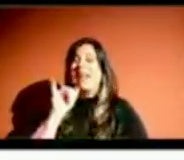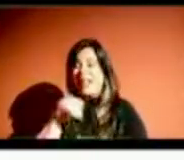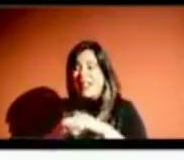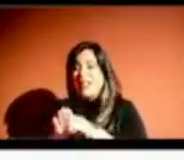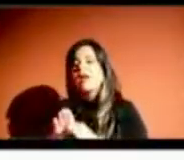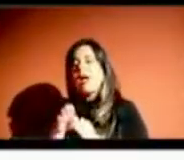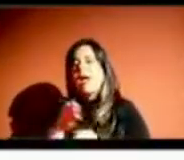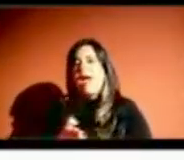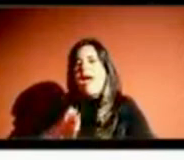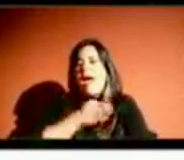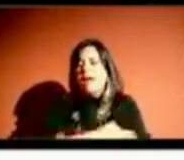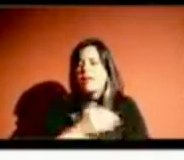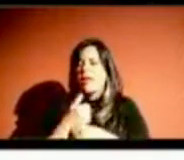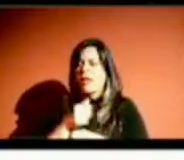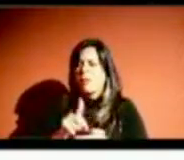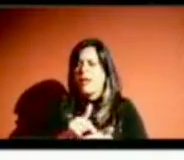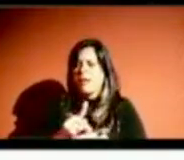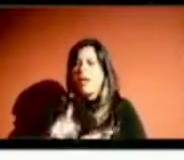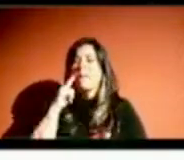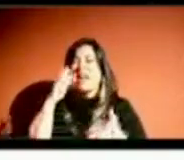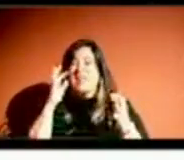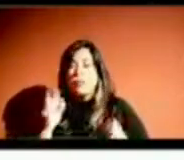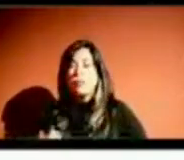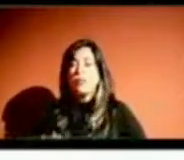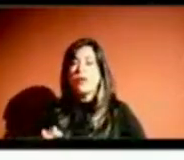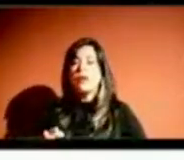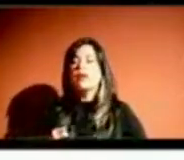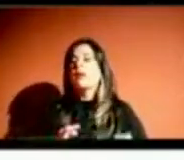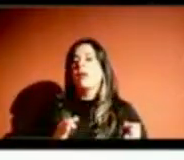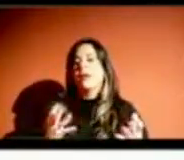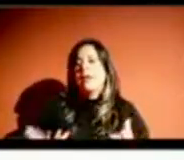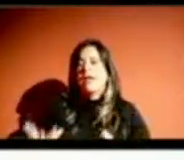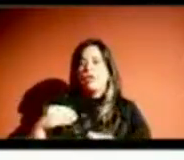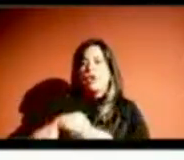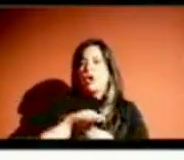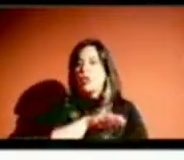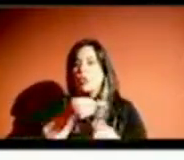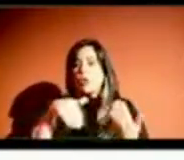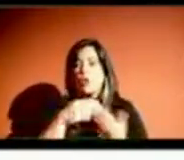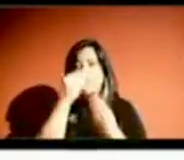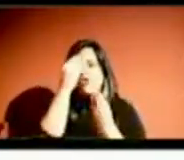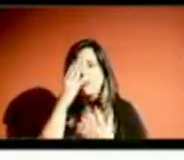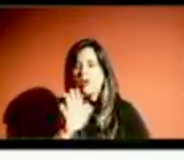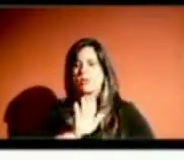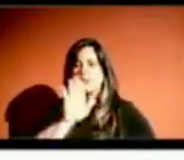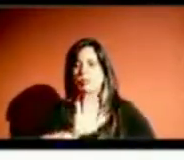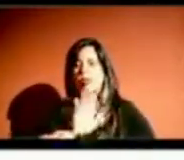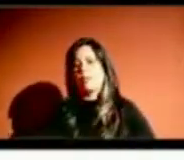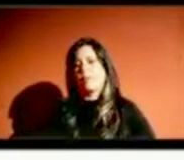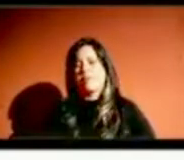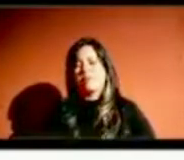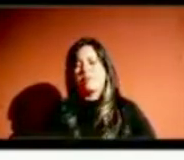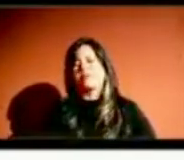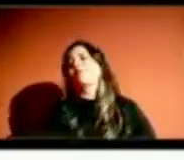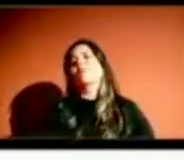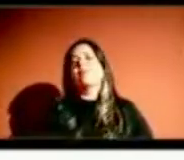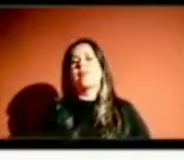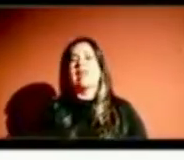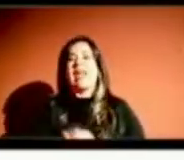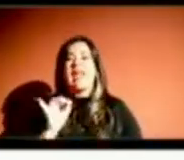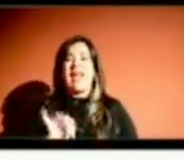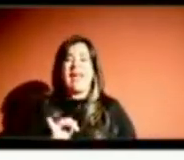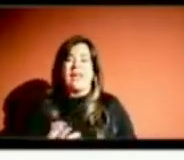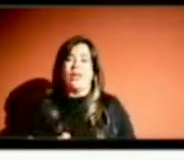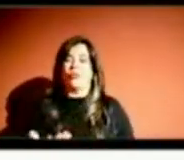enlace antes de preparar la planilla para que se asegure de que está incluyendo toda la información. Así que esto